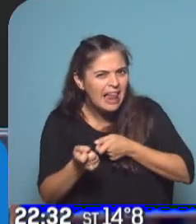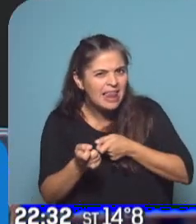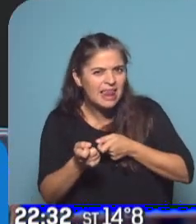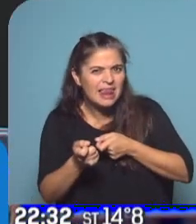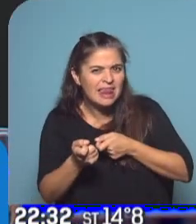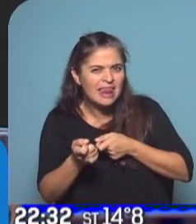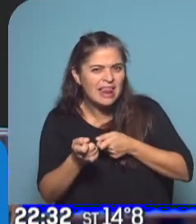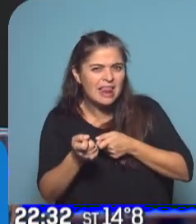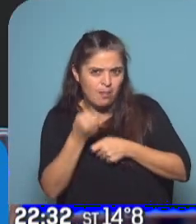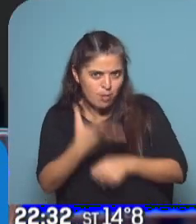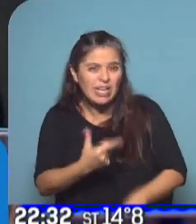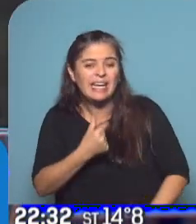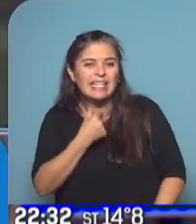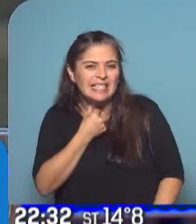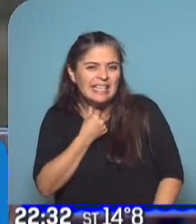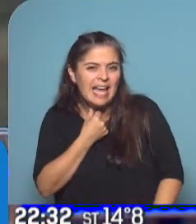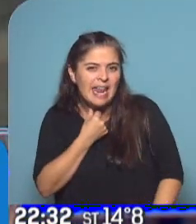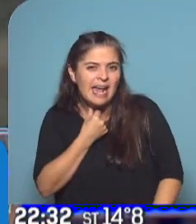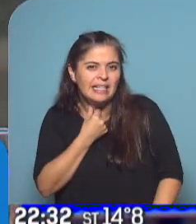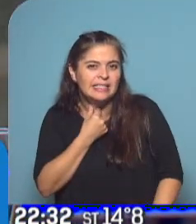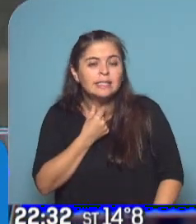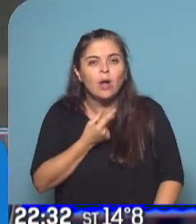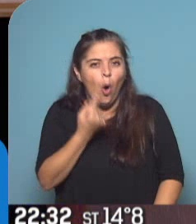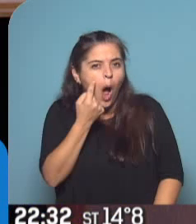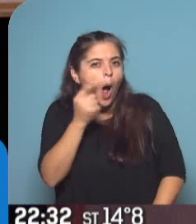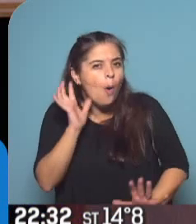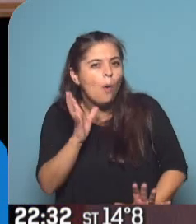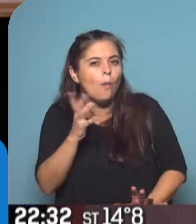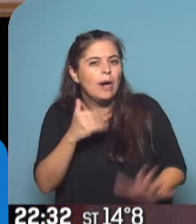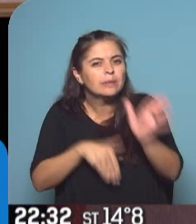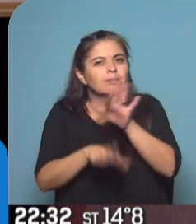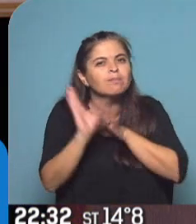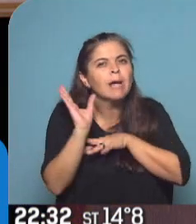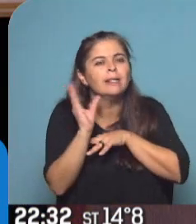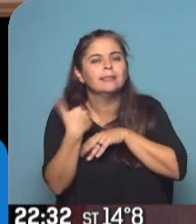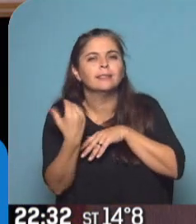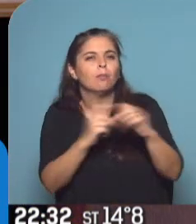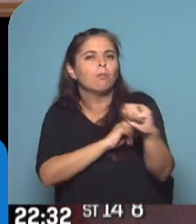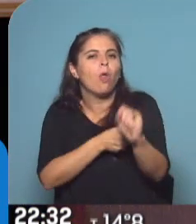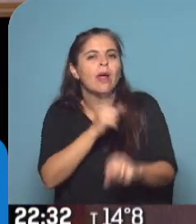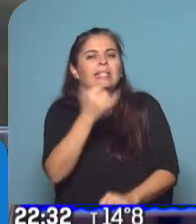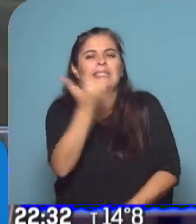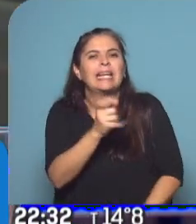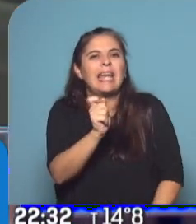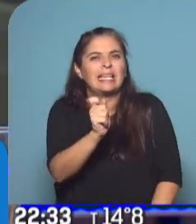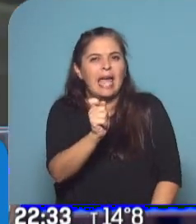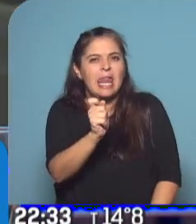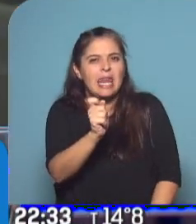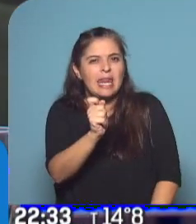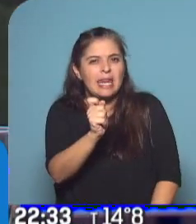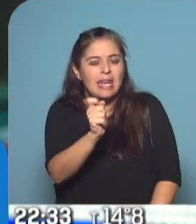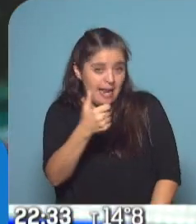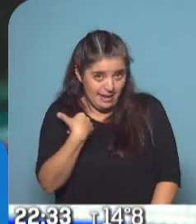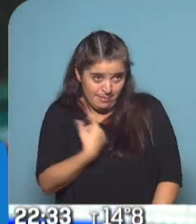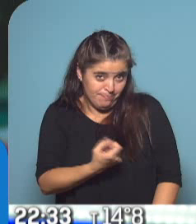los intereses del medio oeste como quien dice en clave externa quien tenga el 5g dominar al mundo prácticamente